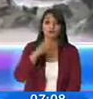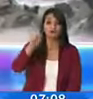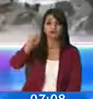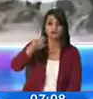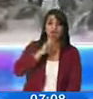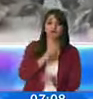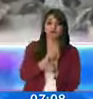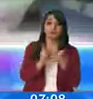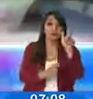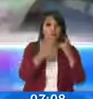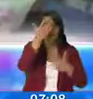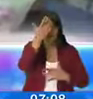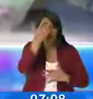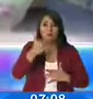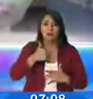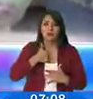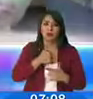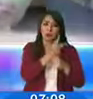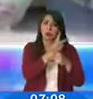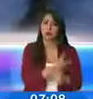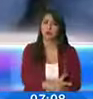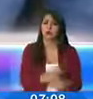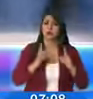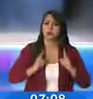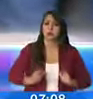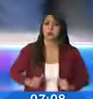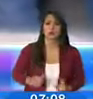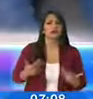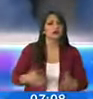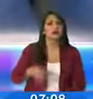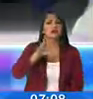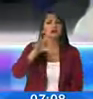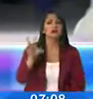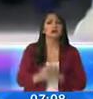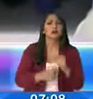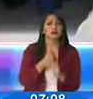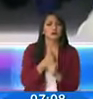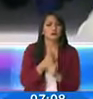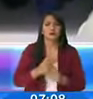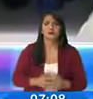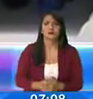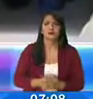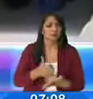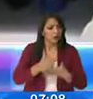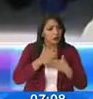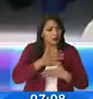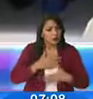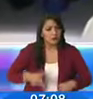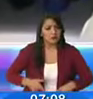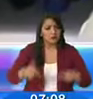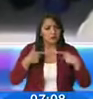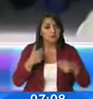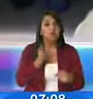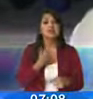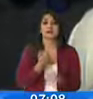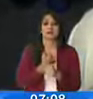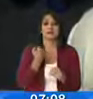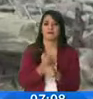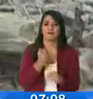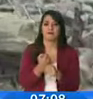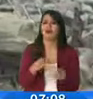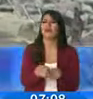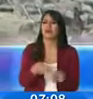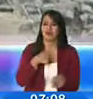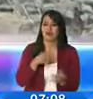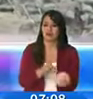curaba varias enfermedades, labor que ha realizado por más de 30 años. Eso es que me da vida a mí, pues. No es que también me da